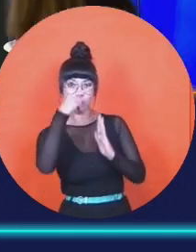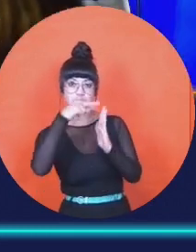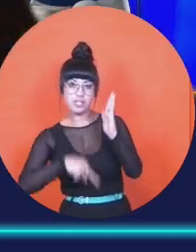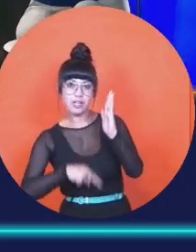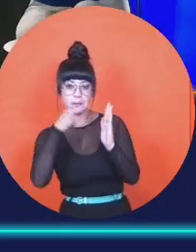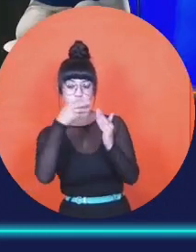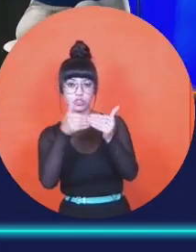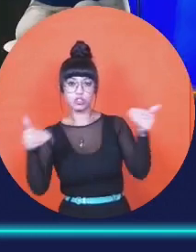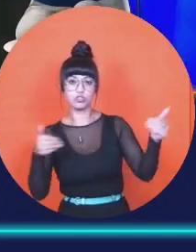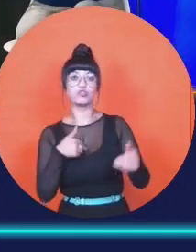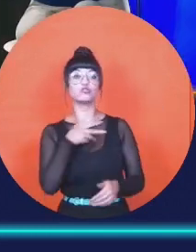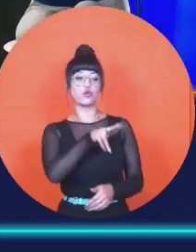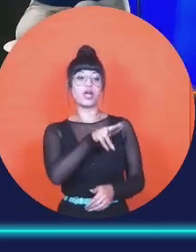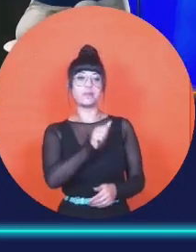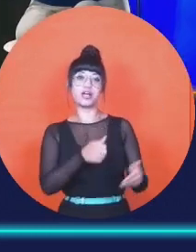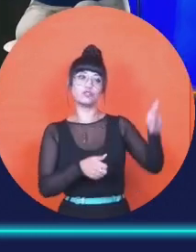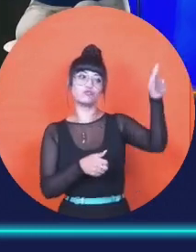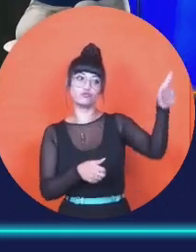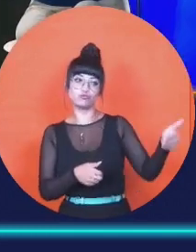hermano mucho menor,